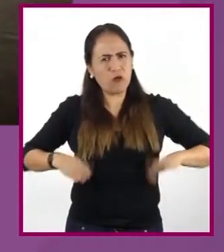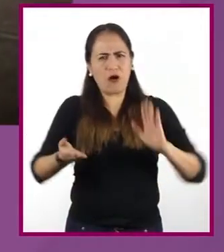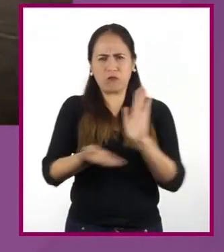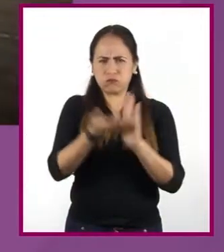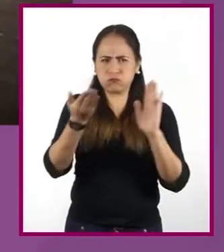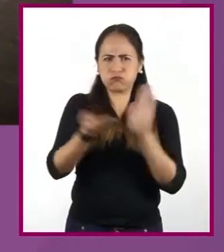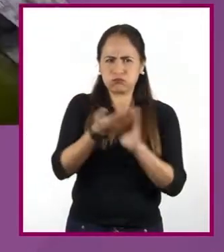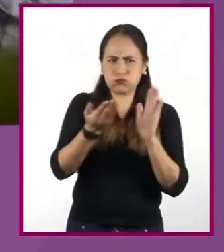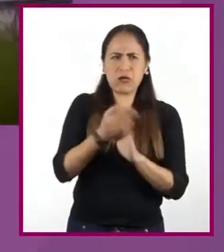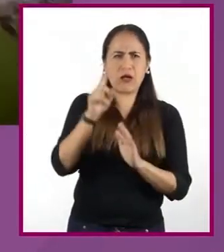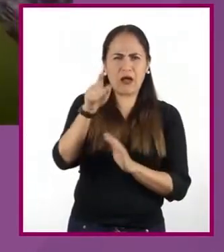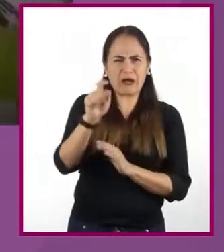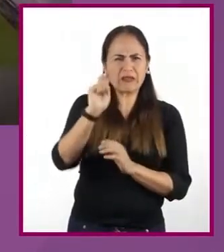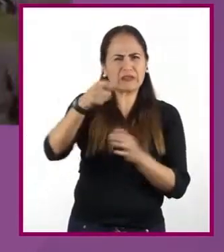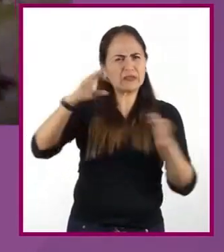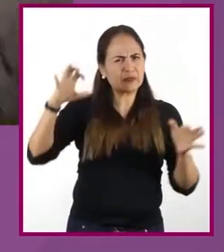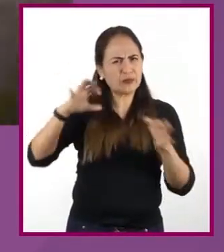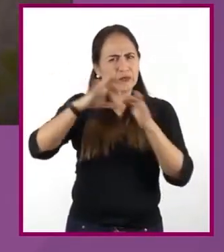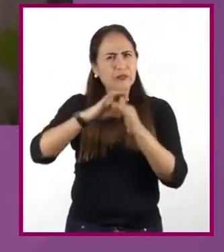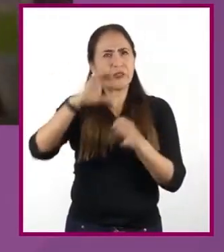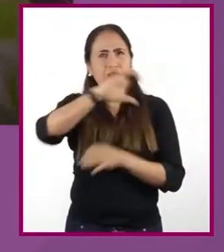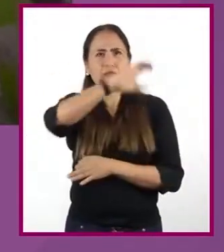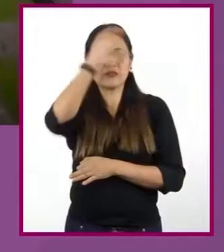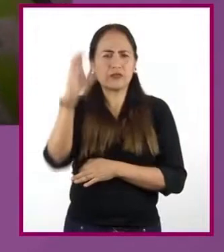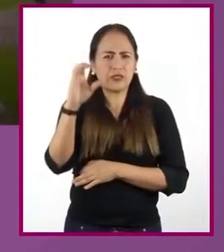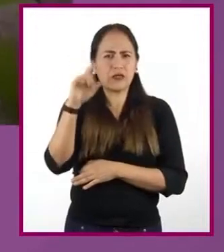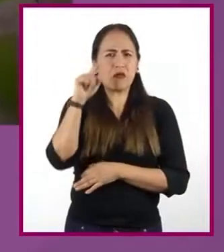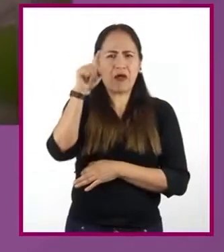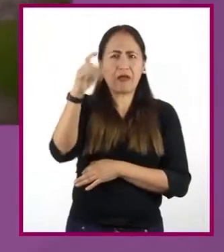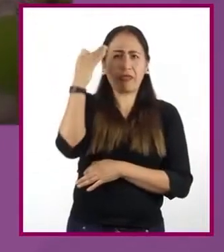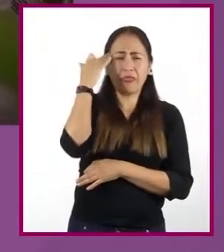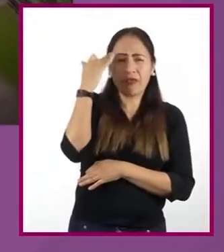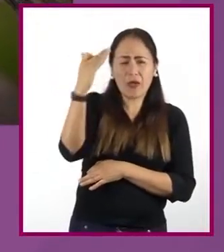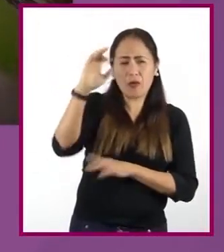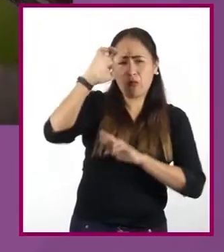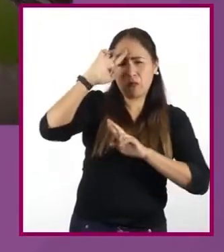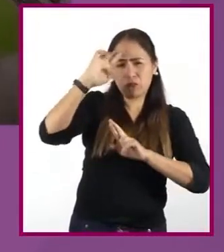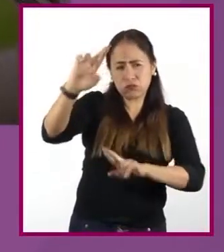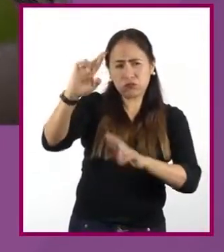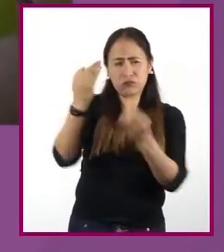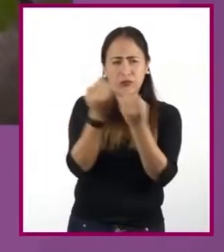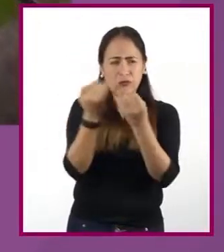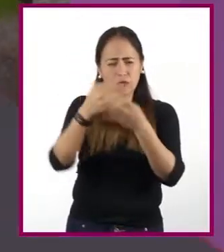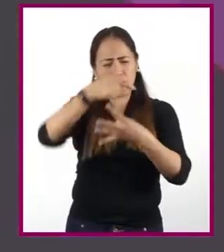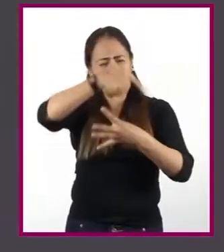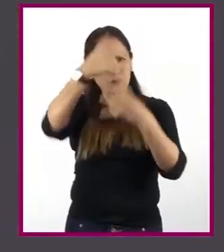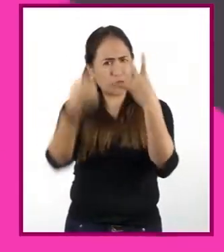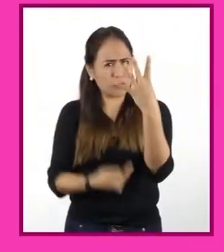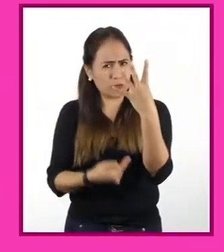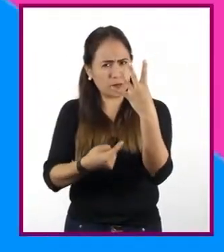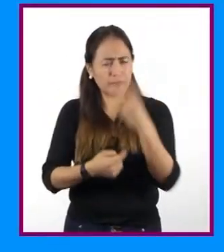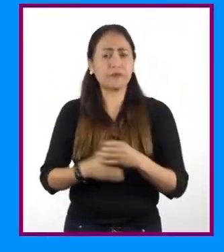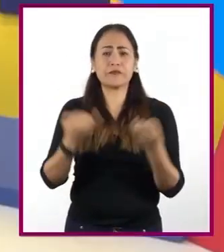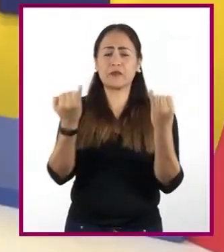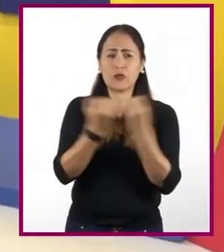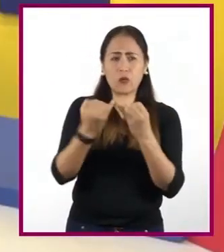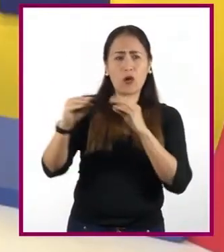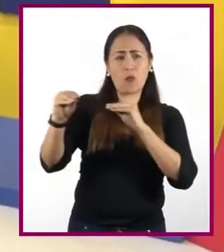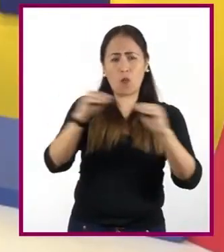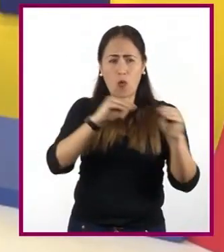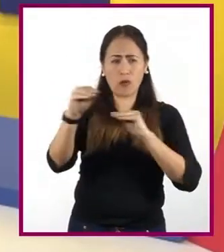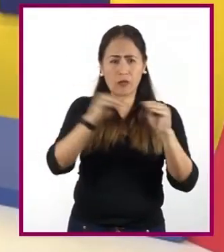y procesionales, donde se diviniza al tiempo y sus componentes, y se imitan sus